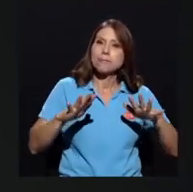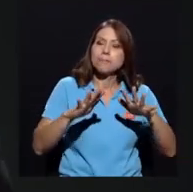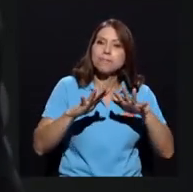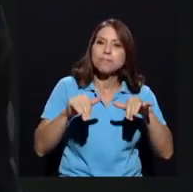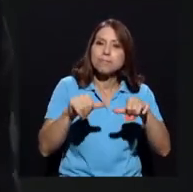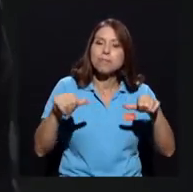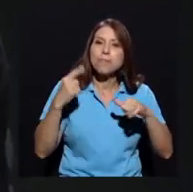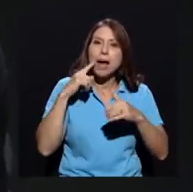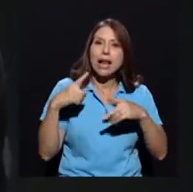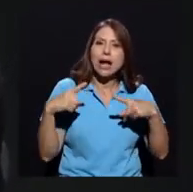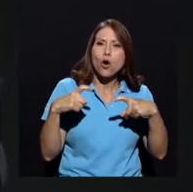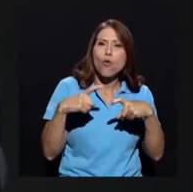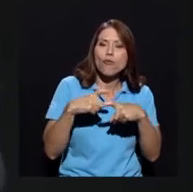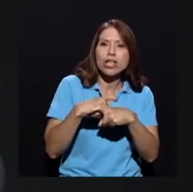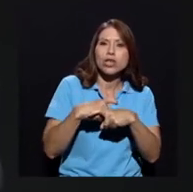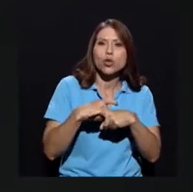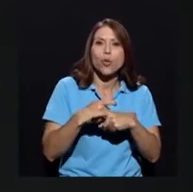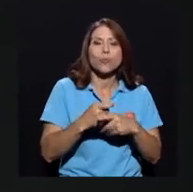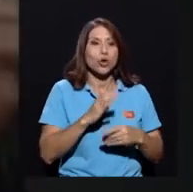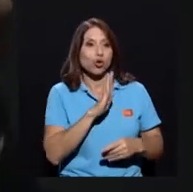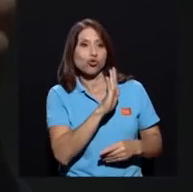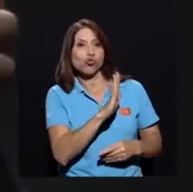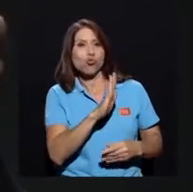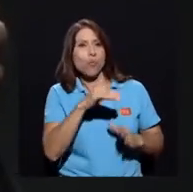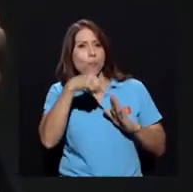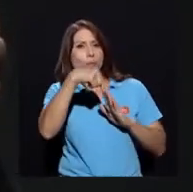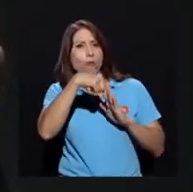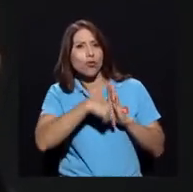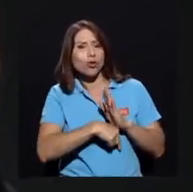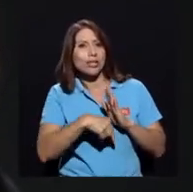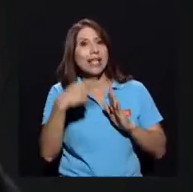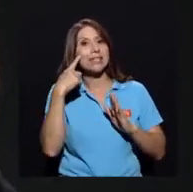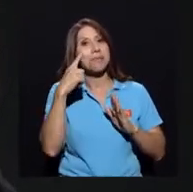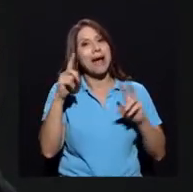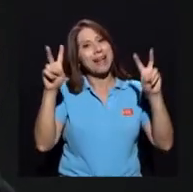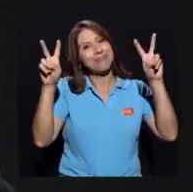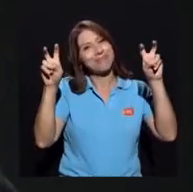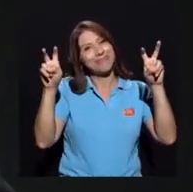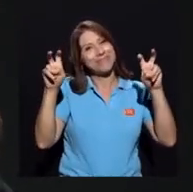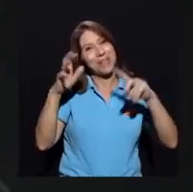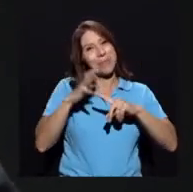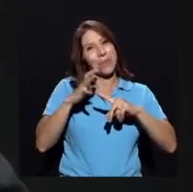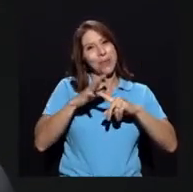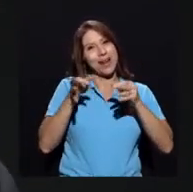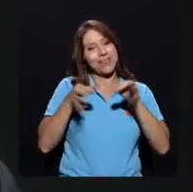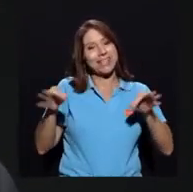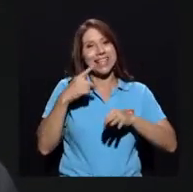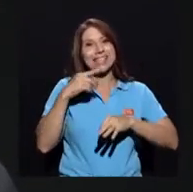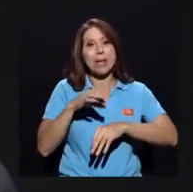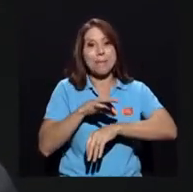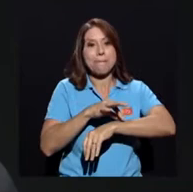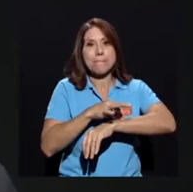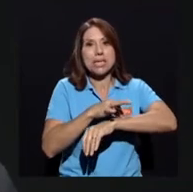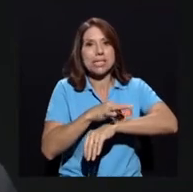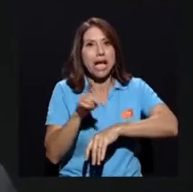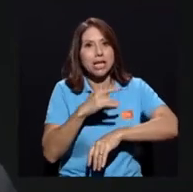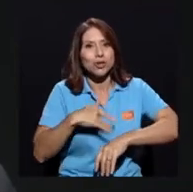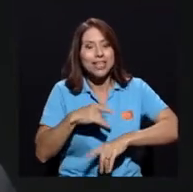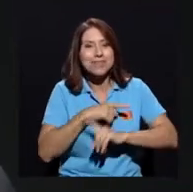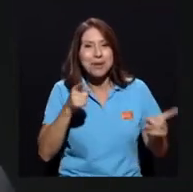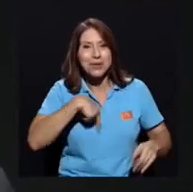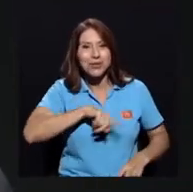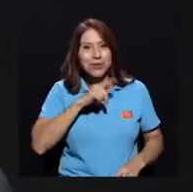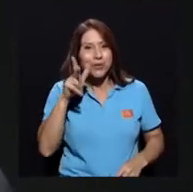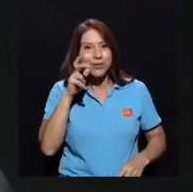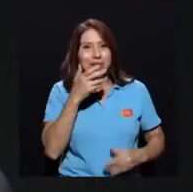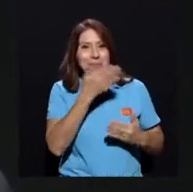escuchar ya, de don Álvaro es de pellizcar sino sentirse, pero nosotros lo escucharemos una